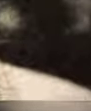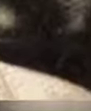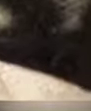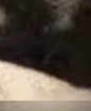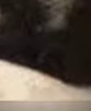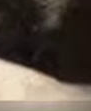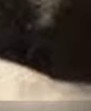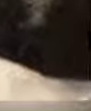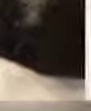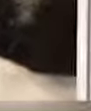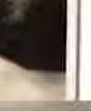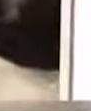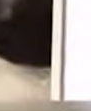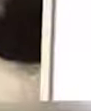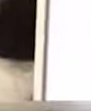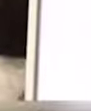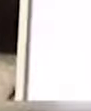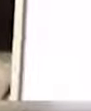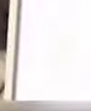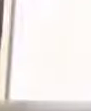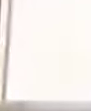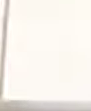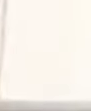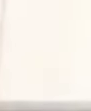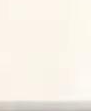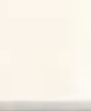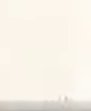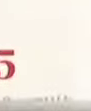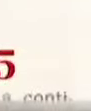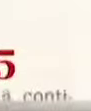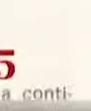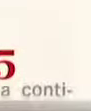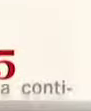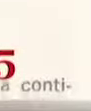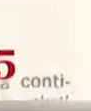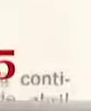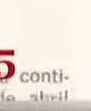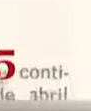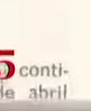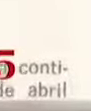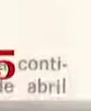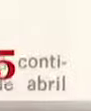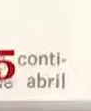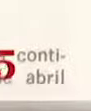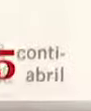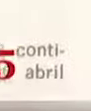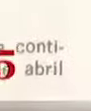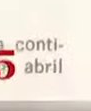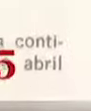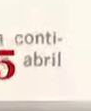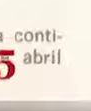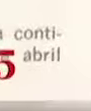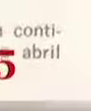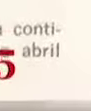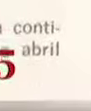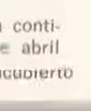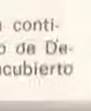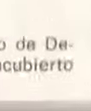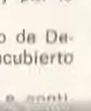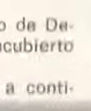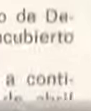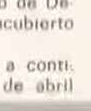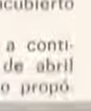que se publicó en la Gaceta Oficial el 7 de mayo de 1955, beneficiando a los presos políticos, incluidos